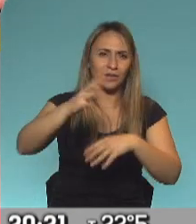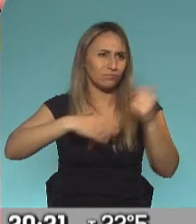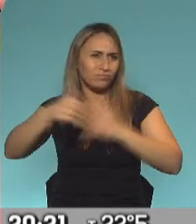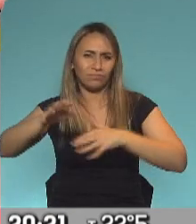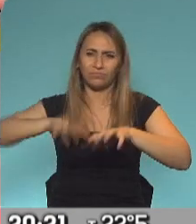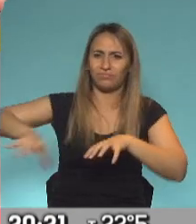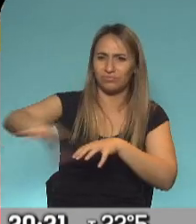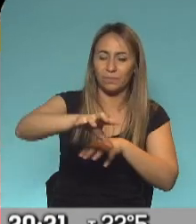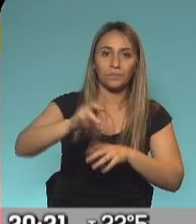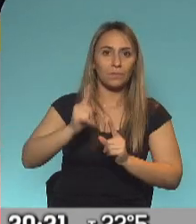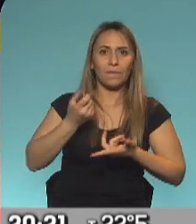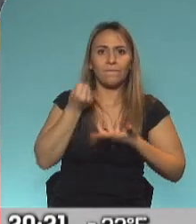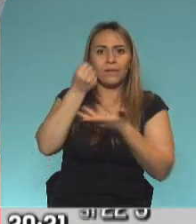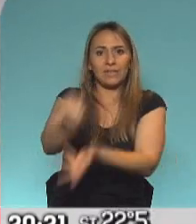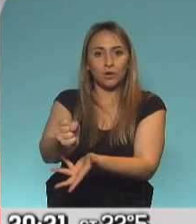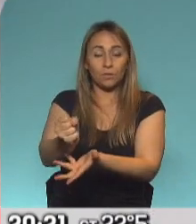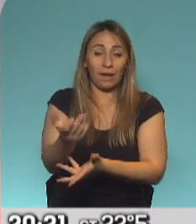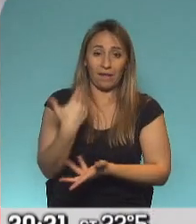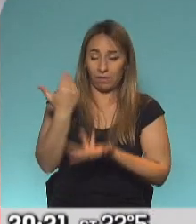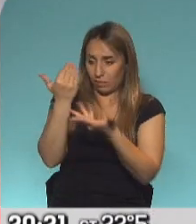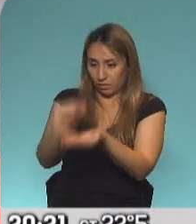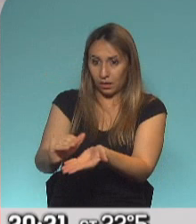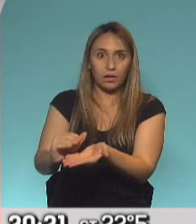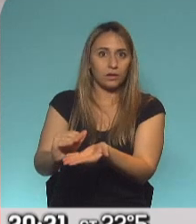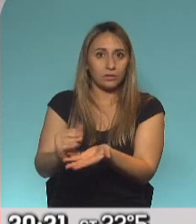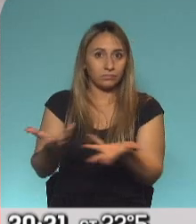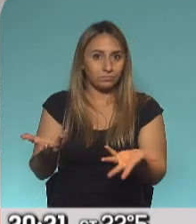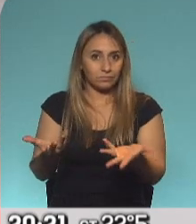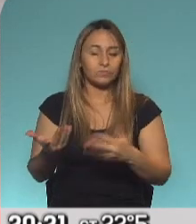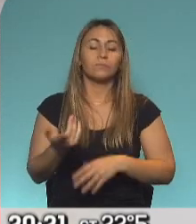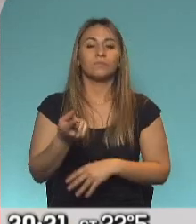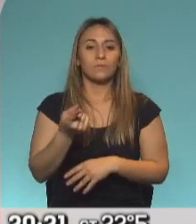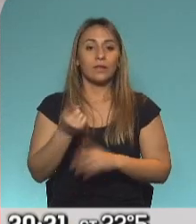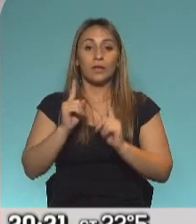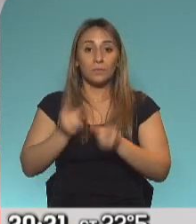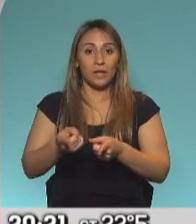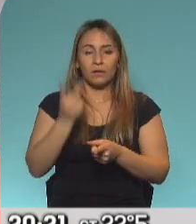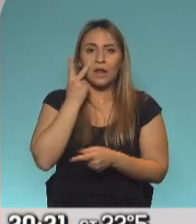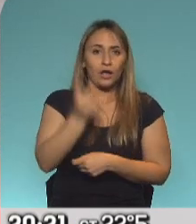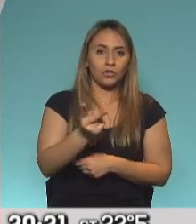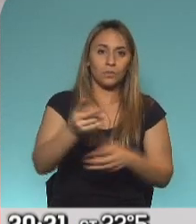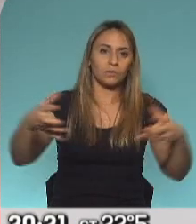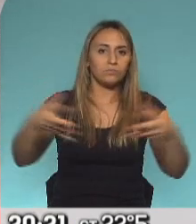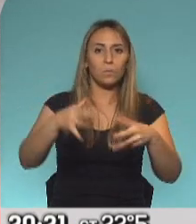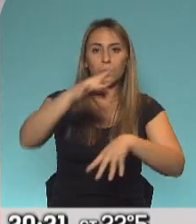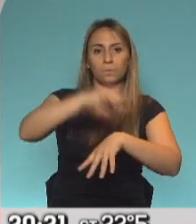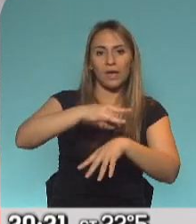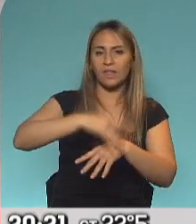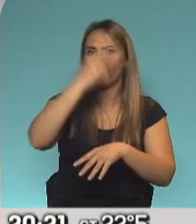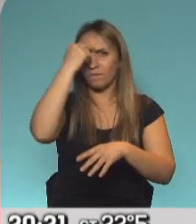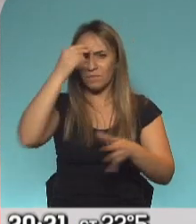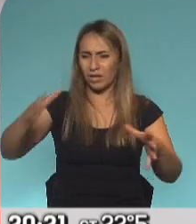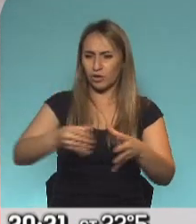muy desanimado. Y también, y creo que hay que también reconocer otra cosa, es los trabajadores y trabajadoras de la salud, cómo